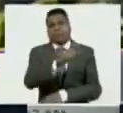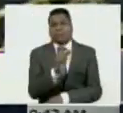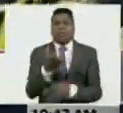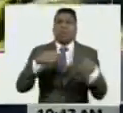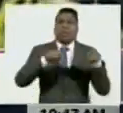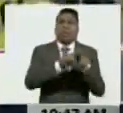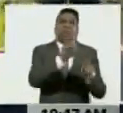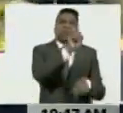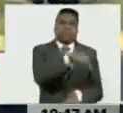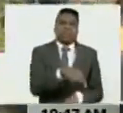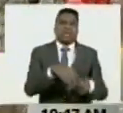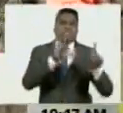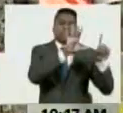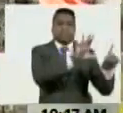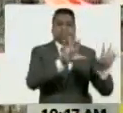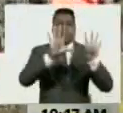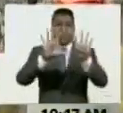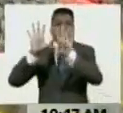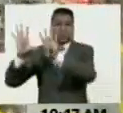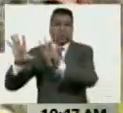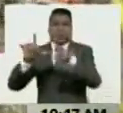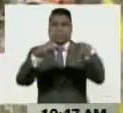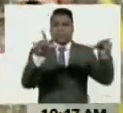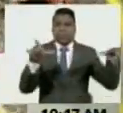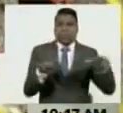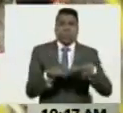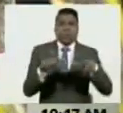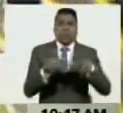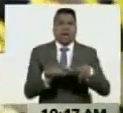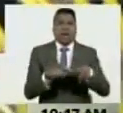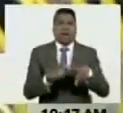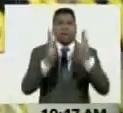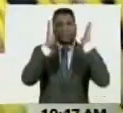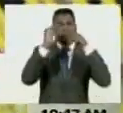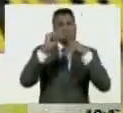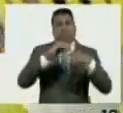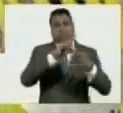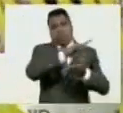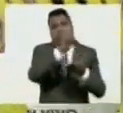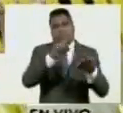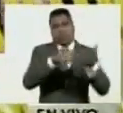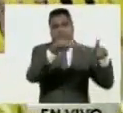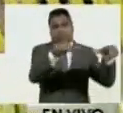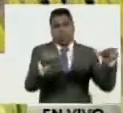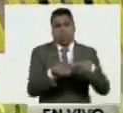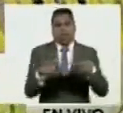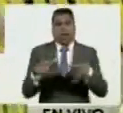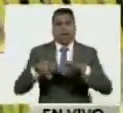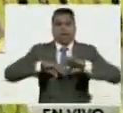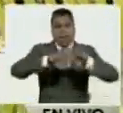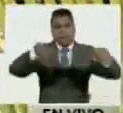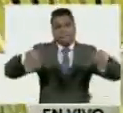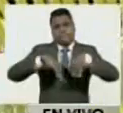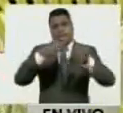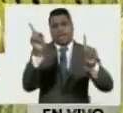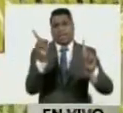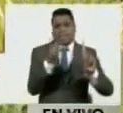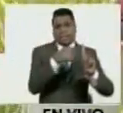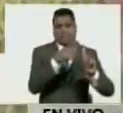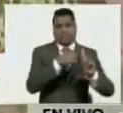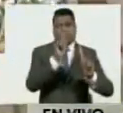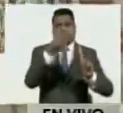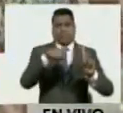también 699 puntos de atención integral, específicamente en playas, específicamente en